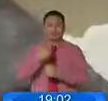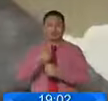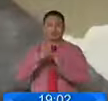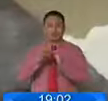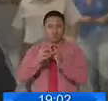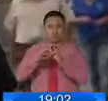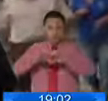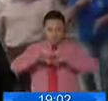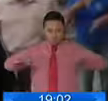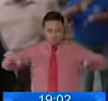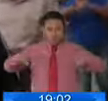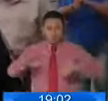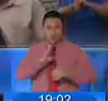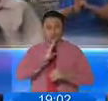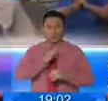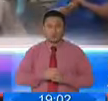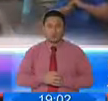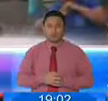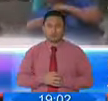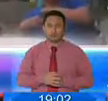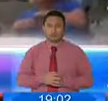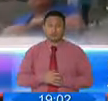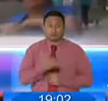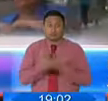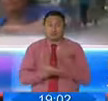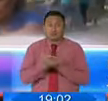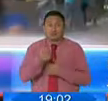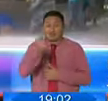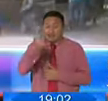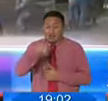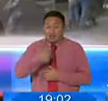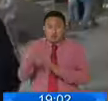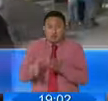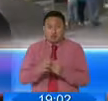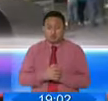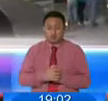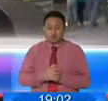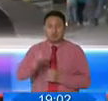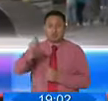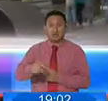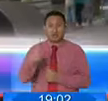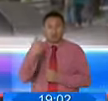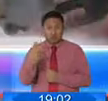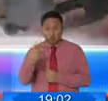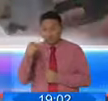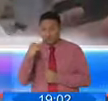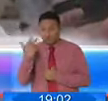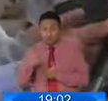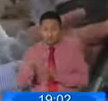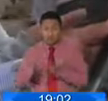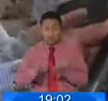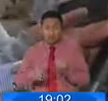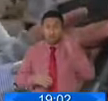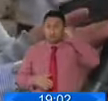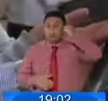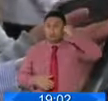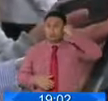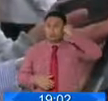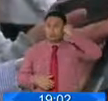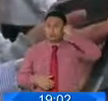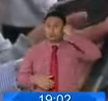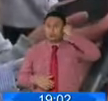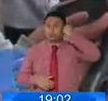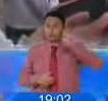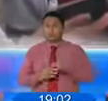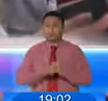reparación de tuberías. Podía haberme muerto y los pasajeros, todos los pasajeros que yo llevaba. Cada vez que abren una calle,